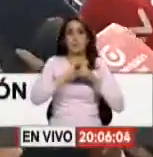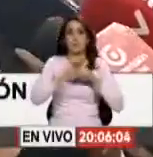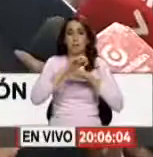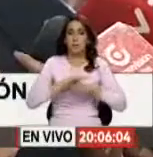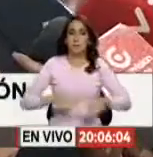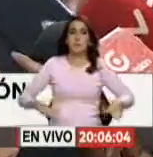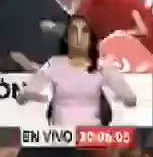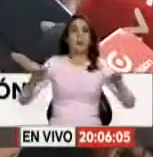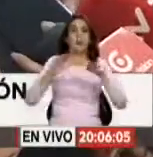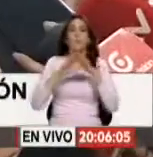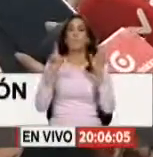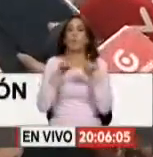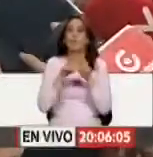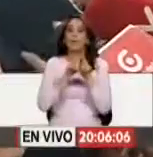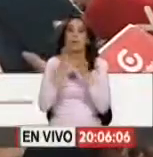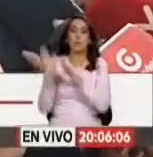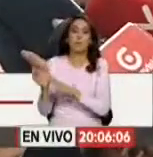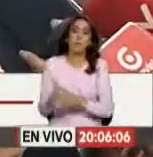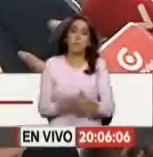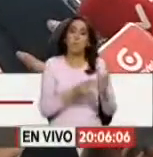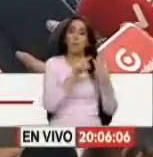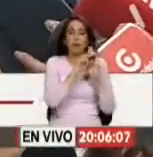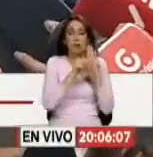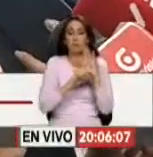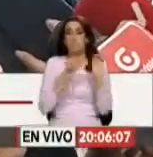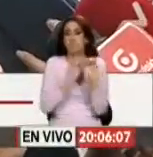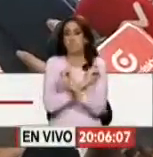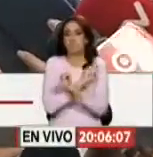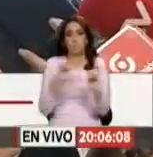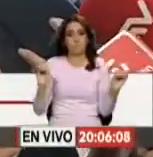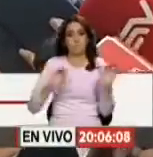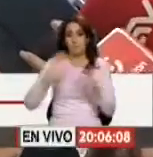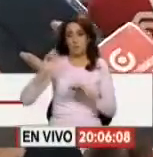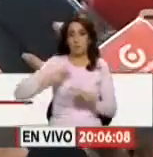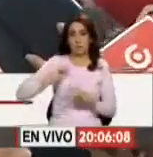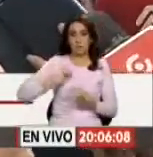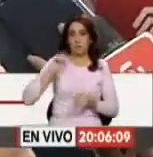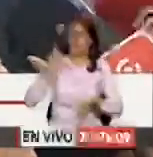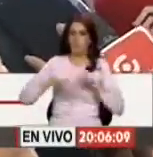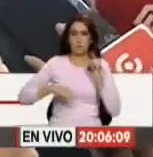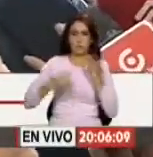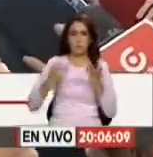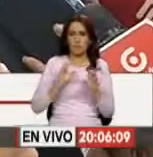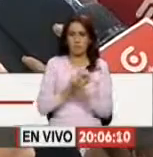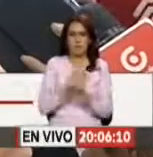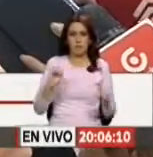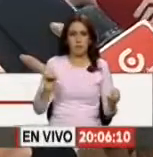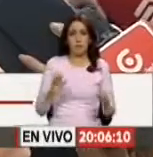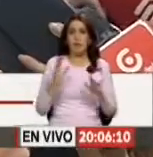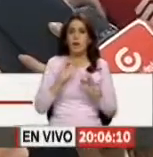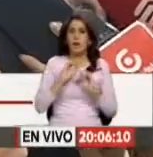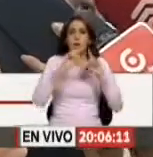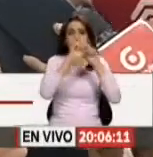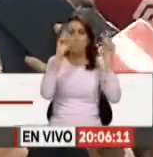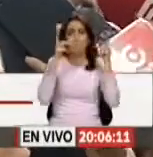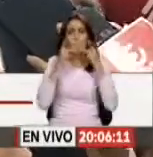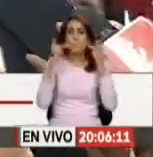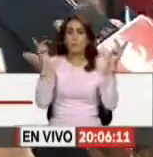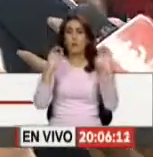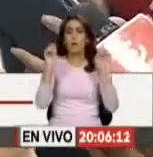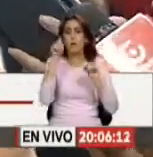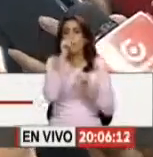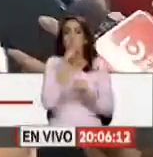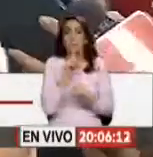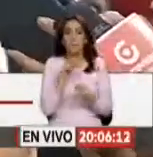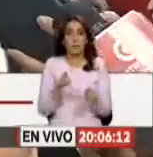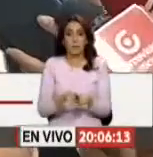es inembargable como norma constitucional. Nadie puede tocar la remuneración de ningún trabajador del Estado ni del sector privado. En el caso de que presente una denuncia,